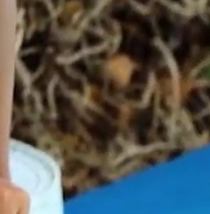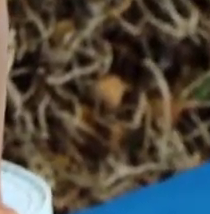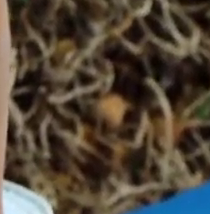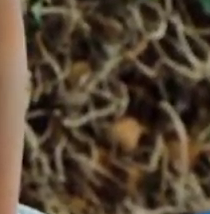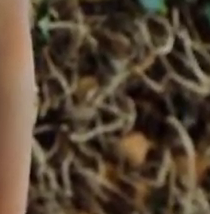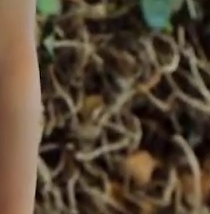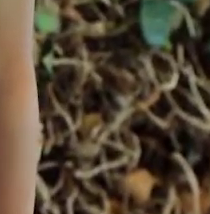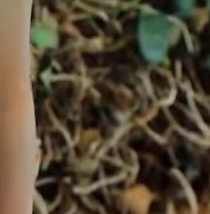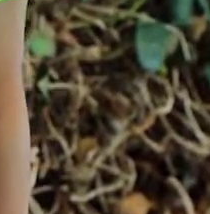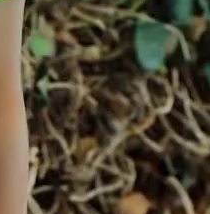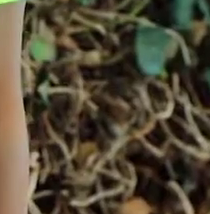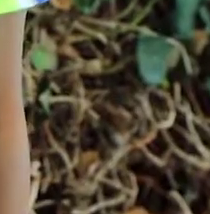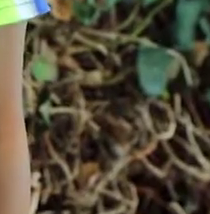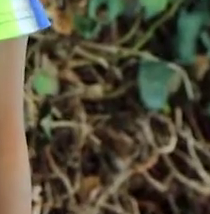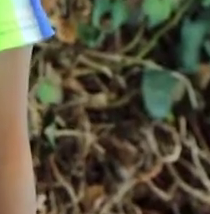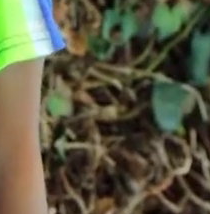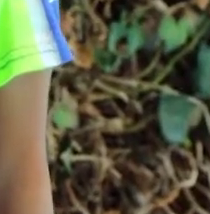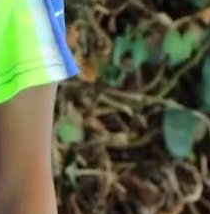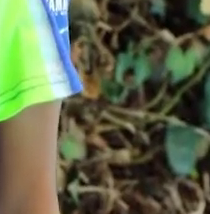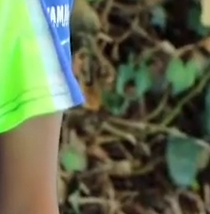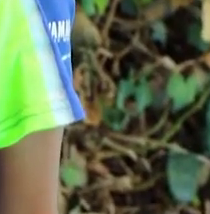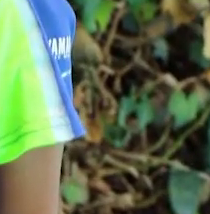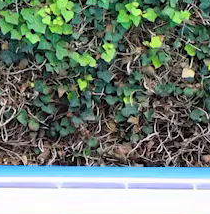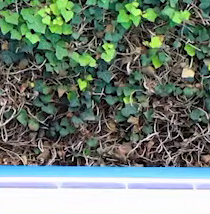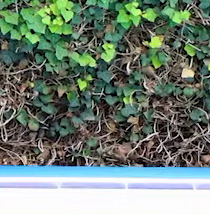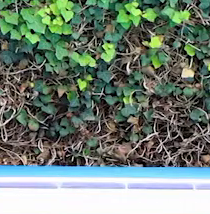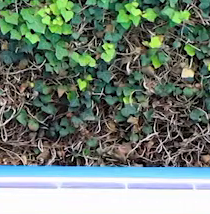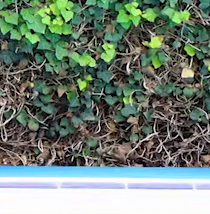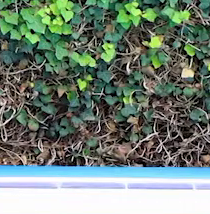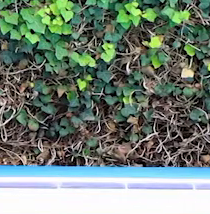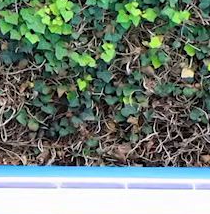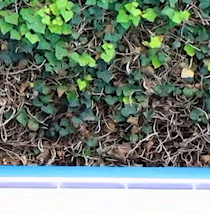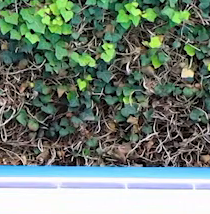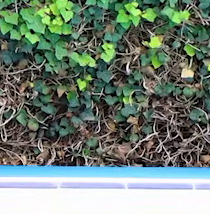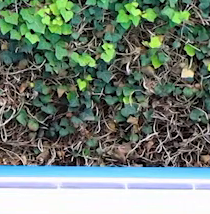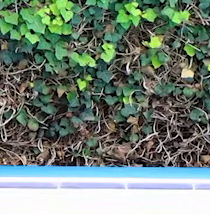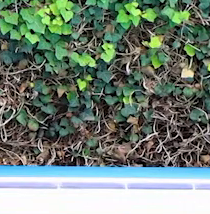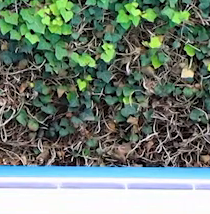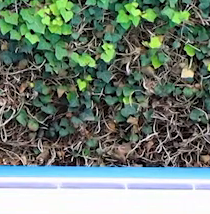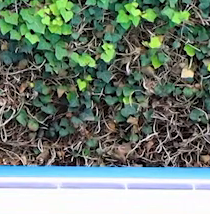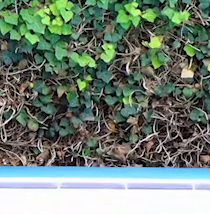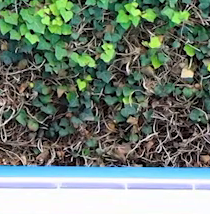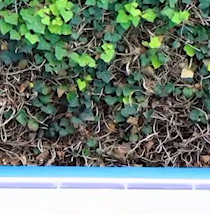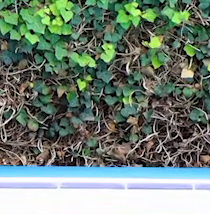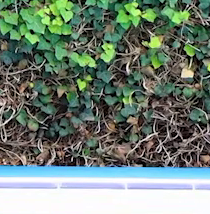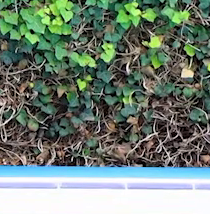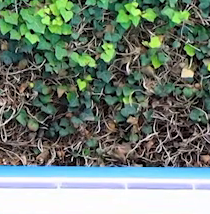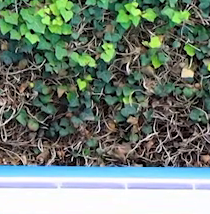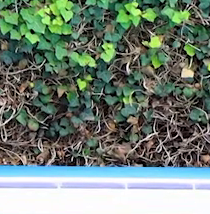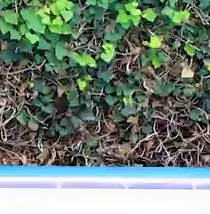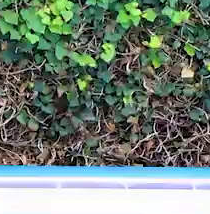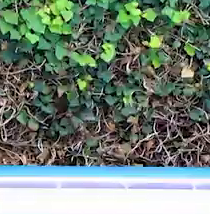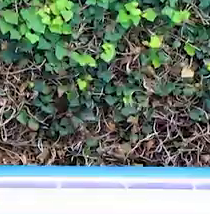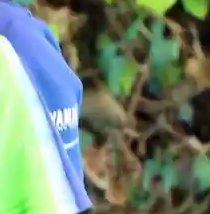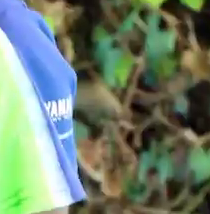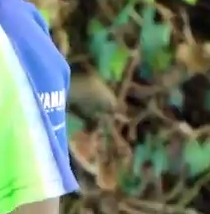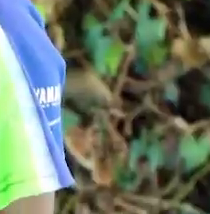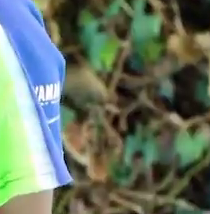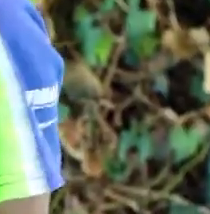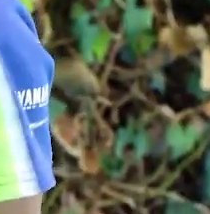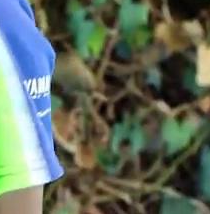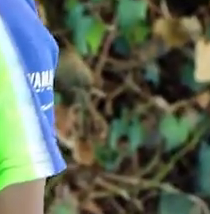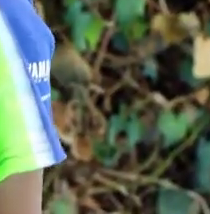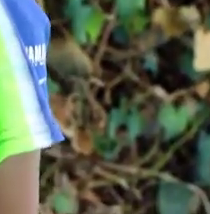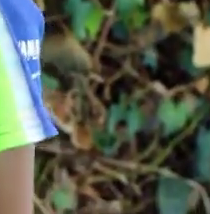respira. Exhala, respira, exhala, bien, mantén ahí la